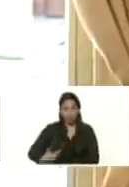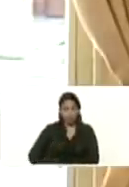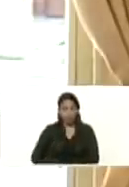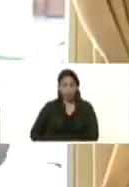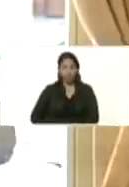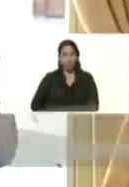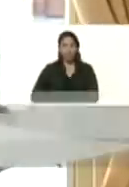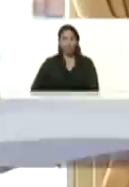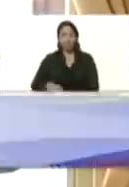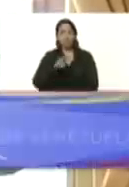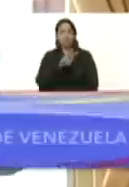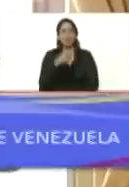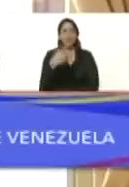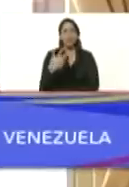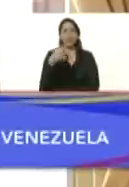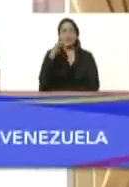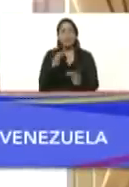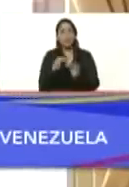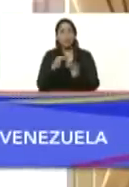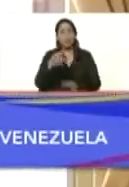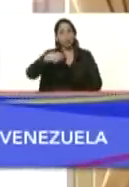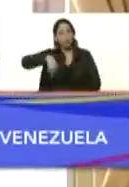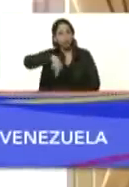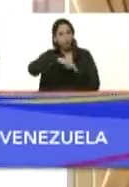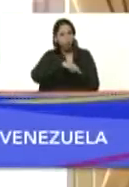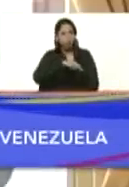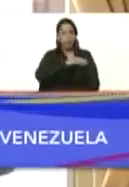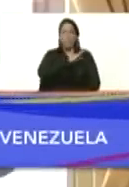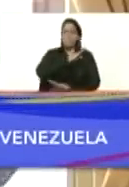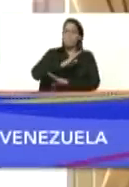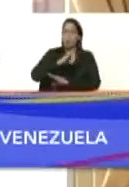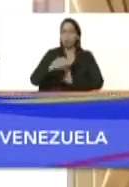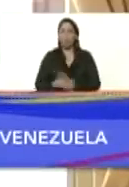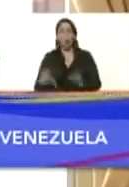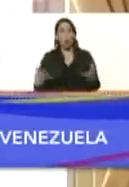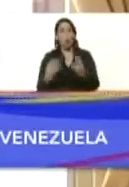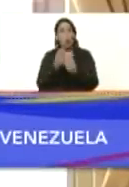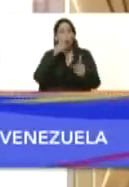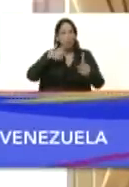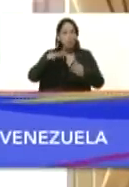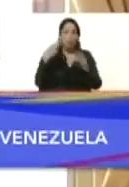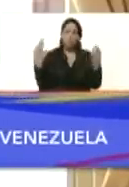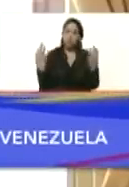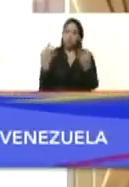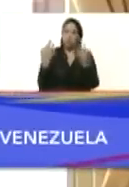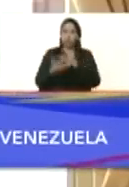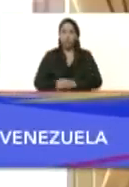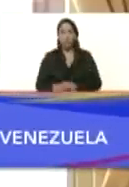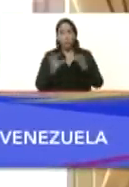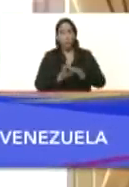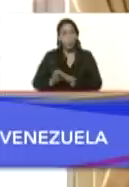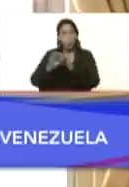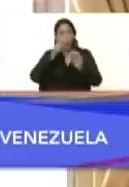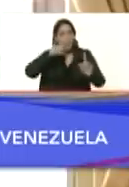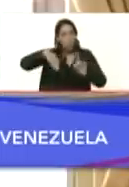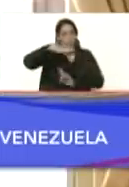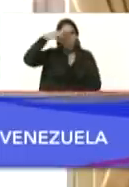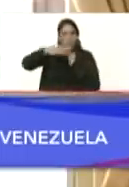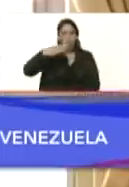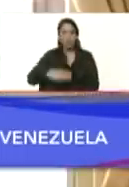23 de septiembre y estamos mandando junto al pueblo siempre en unión cívico-militar